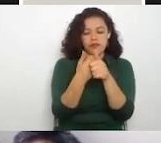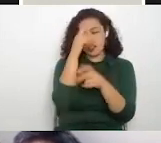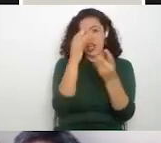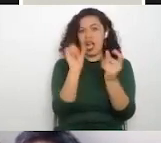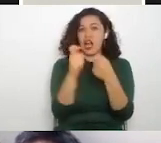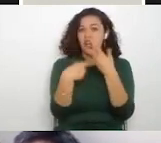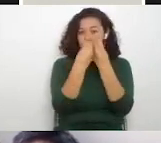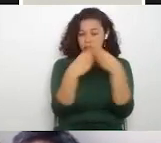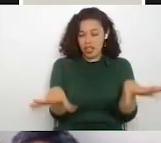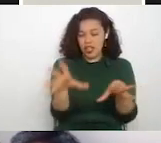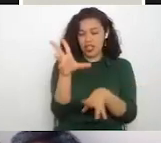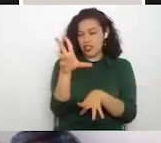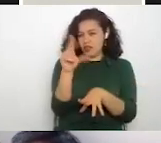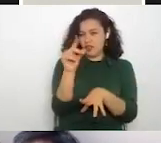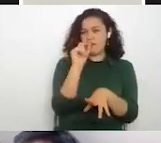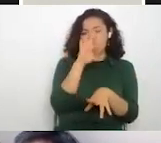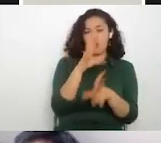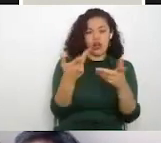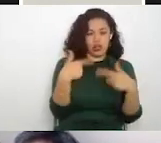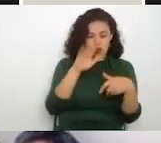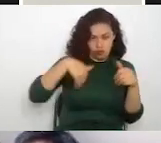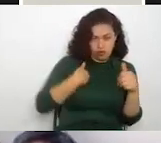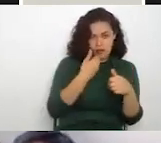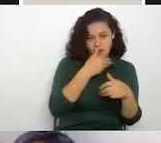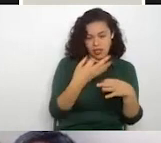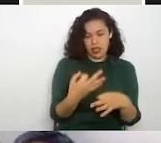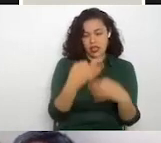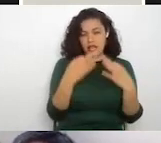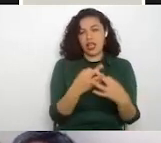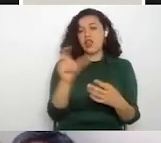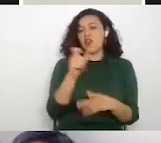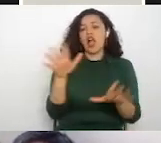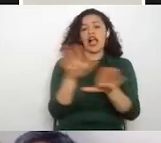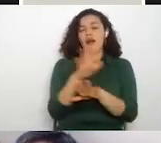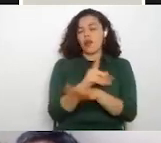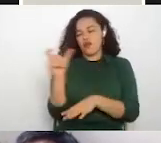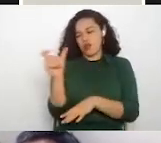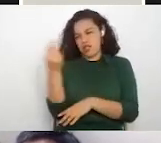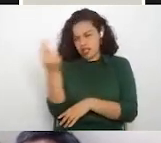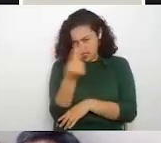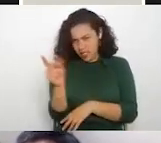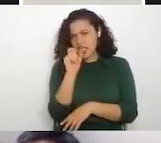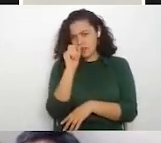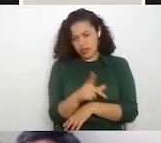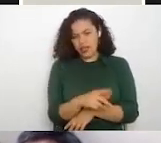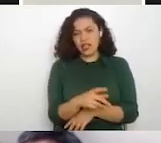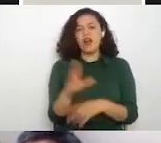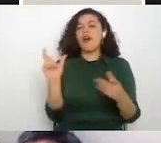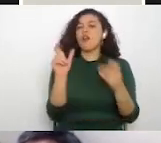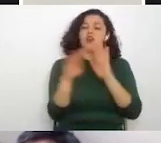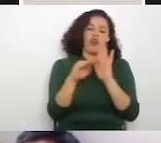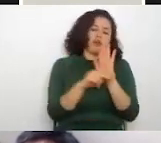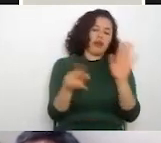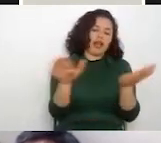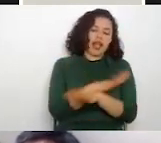tener pérdida de la información. Que se actualice cuando sea requerido, ya lo vimos también, ¿no? Cuando hay cambios normativos, cuando hay